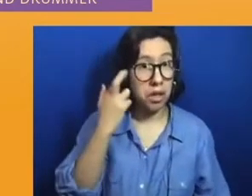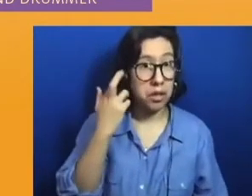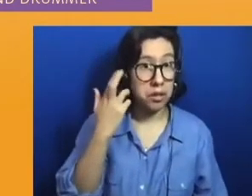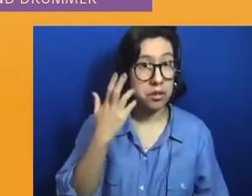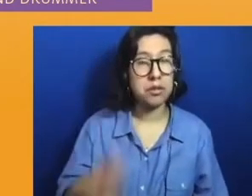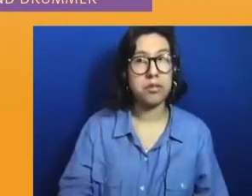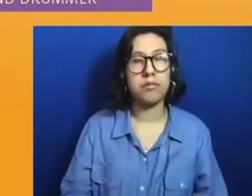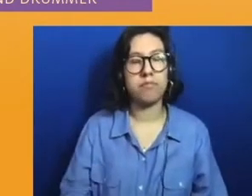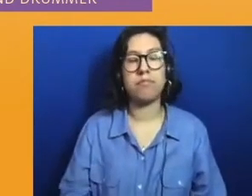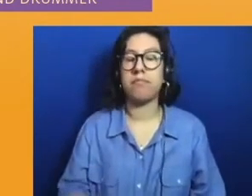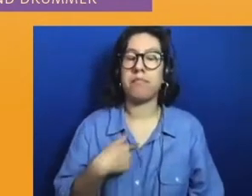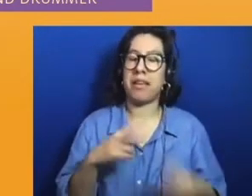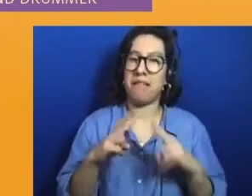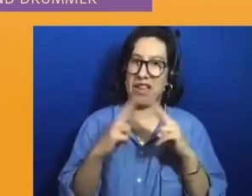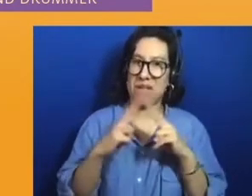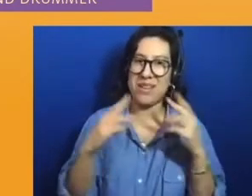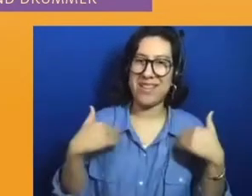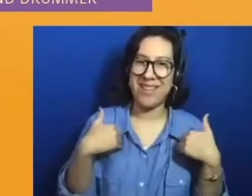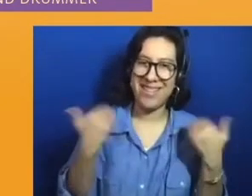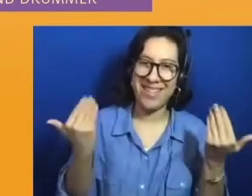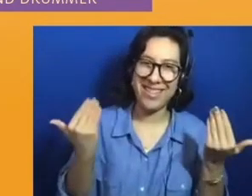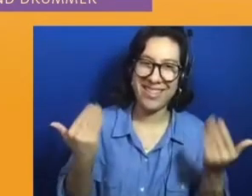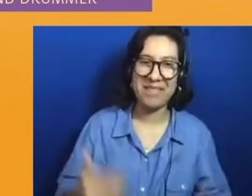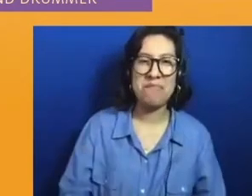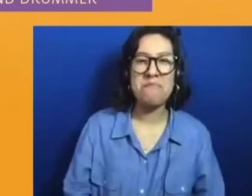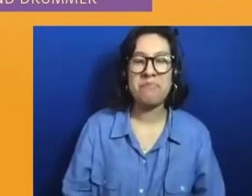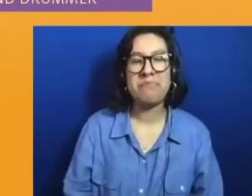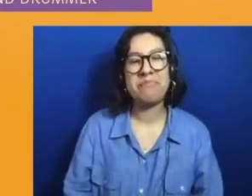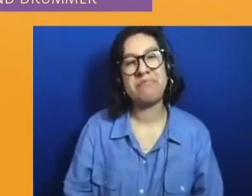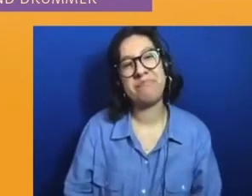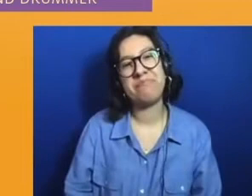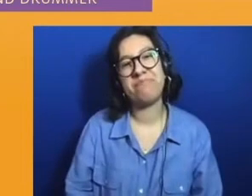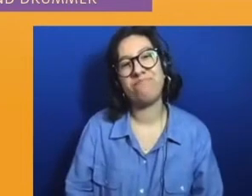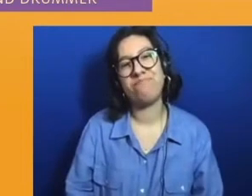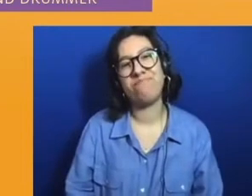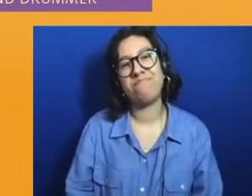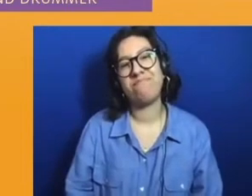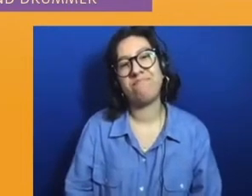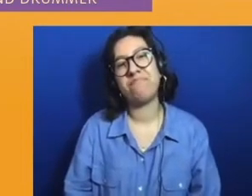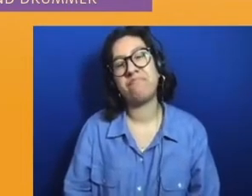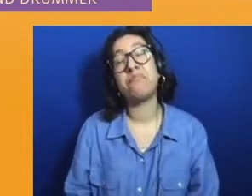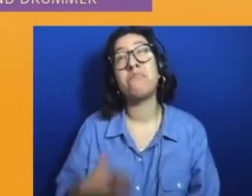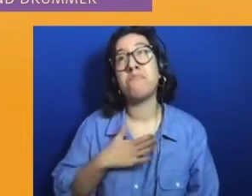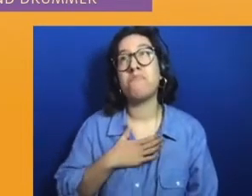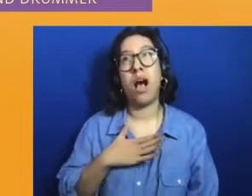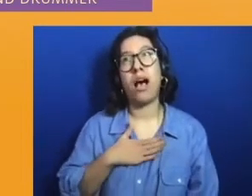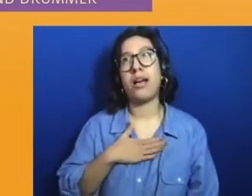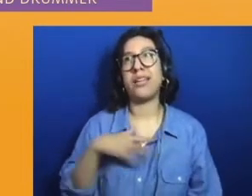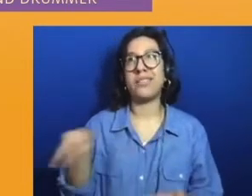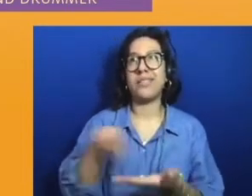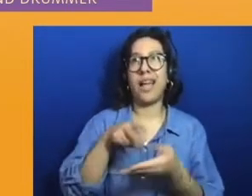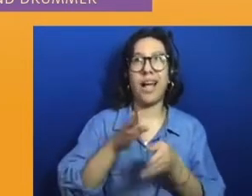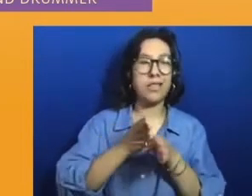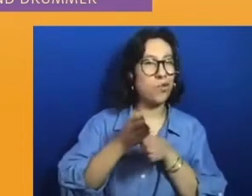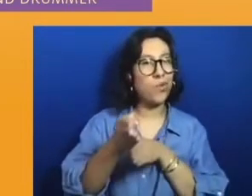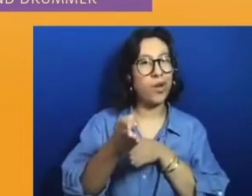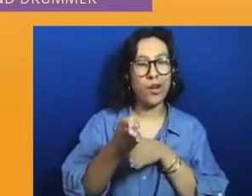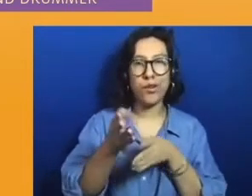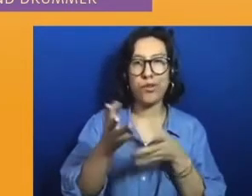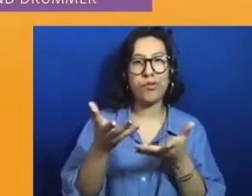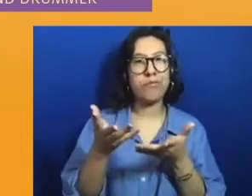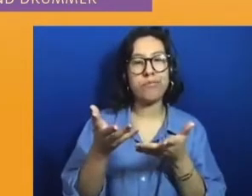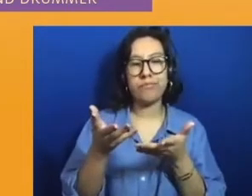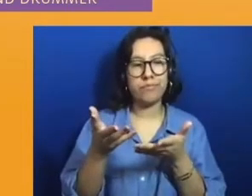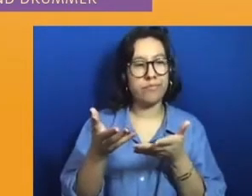También me doy cuenta que soy muy joven, pero a lo largo de mi carrera como bailarina, no es